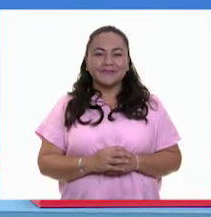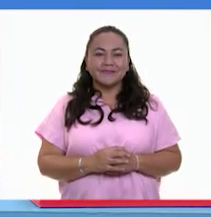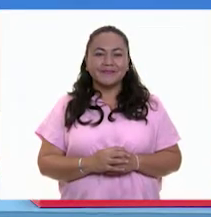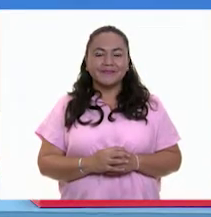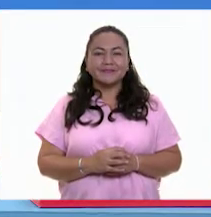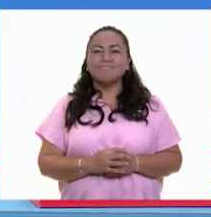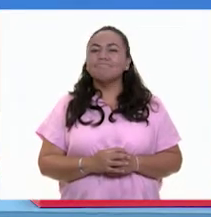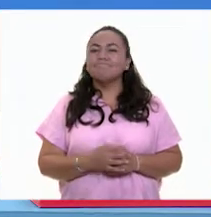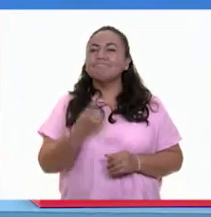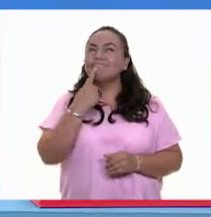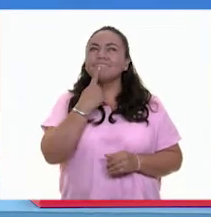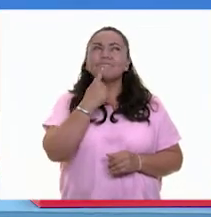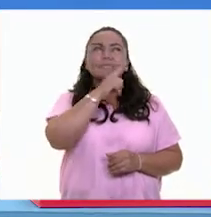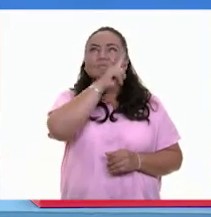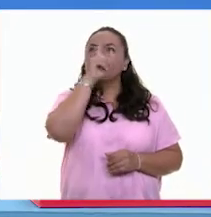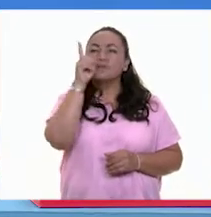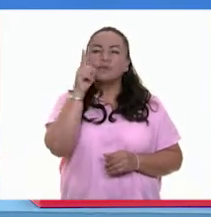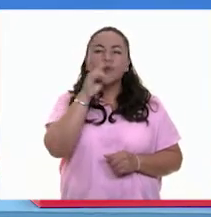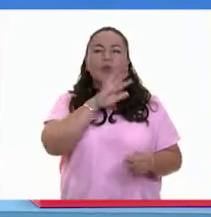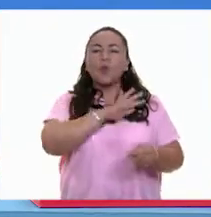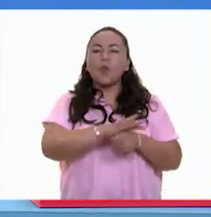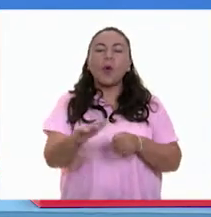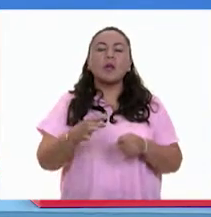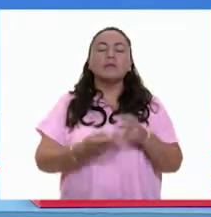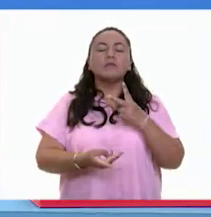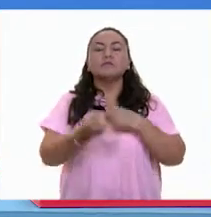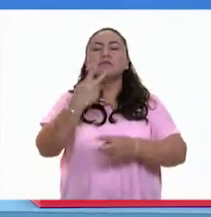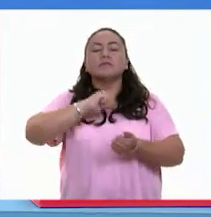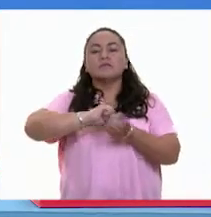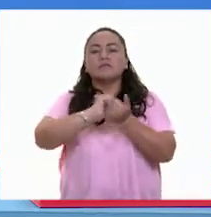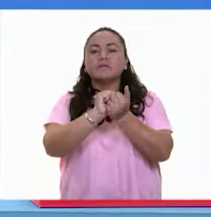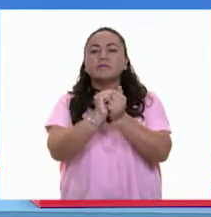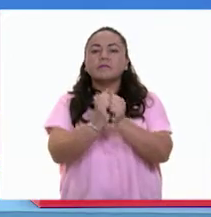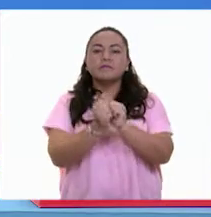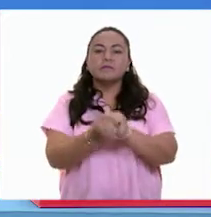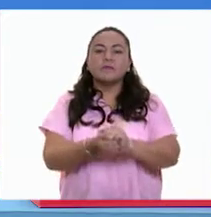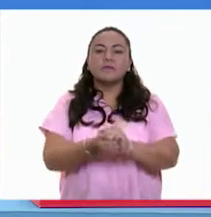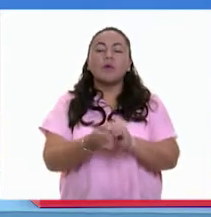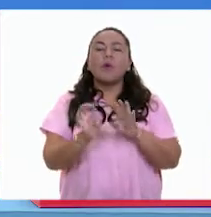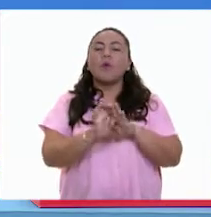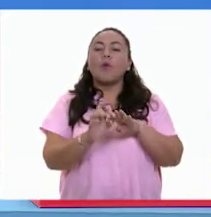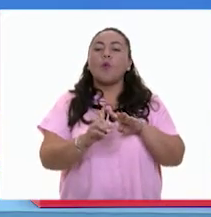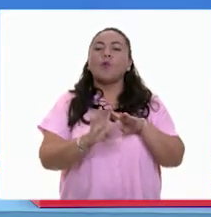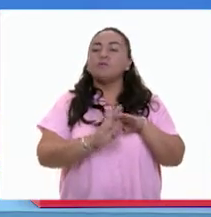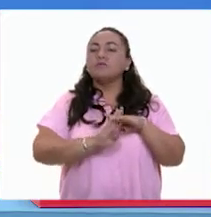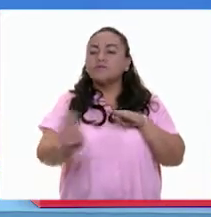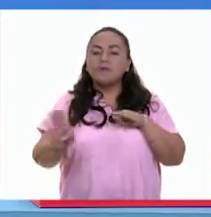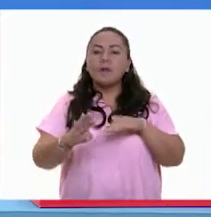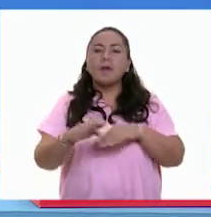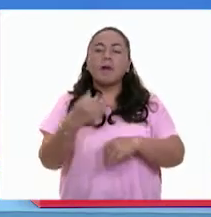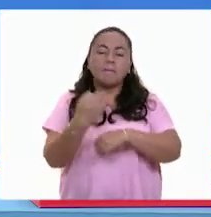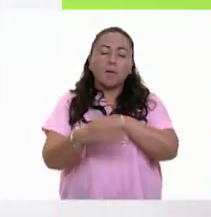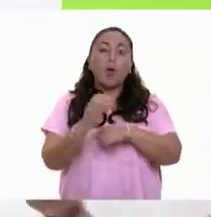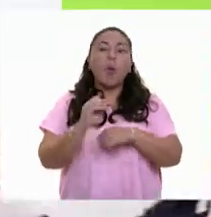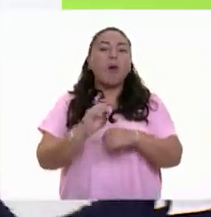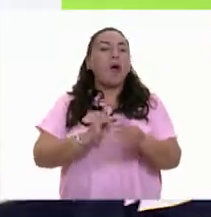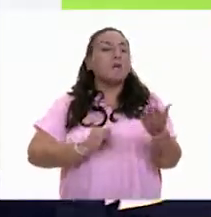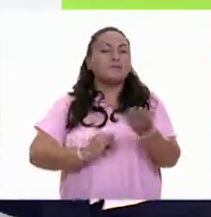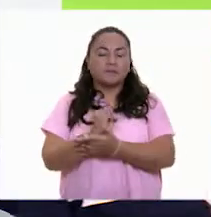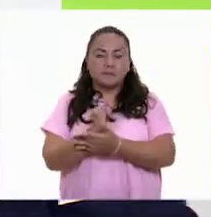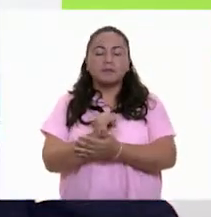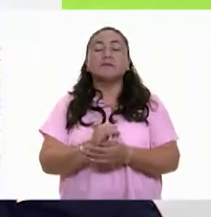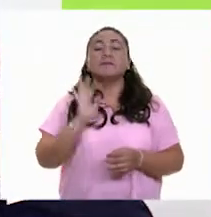¿Con cuáles de esos fenómenos se puede generar una migración temporal y definitiva? Mira, Larisa, tenemos